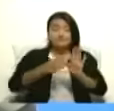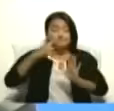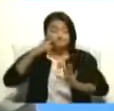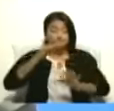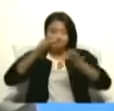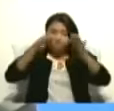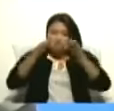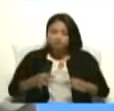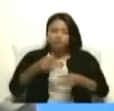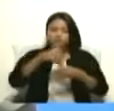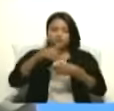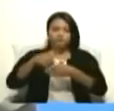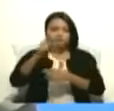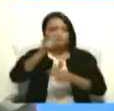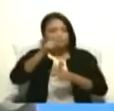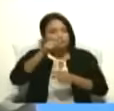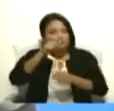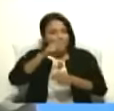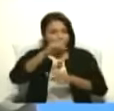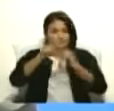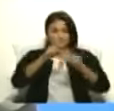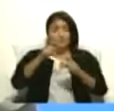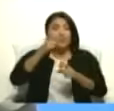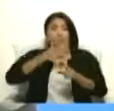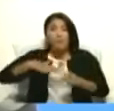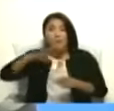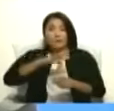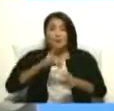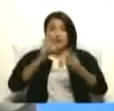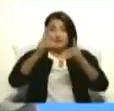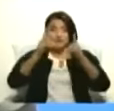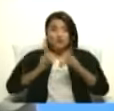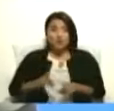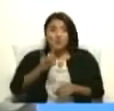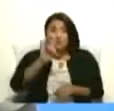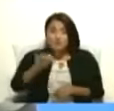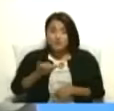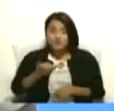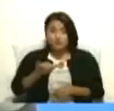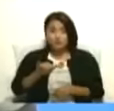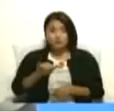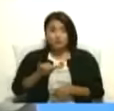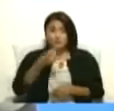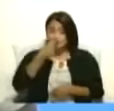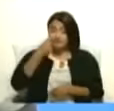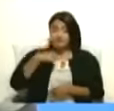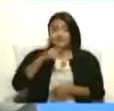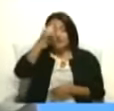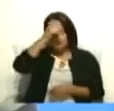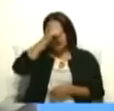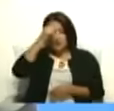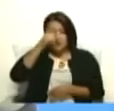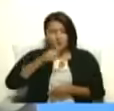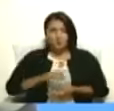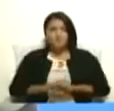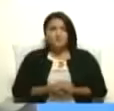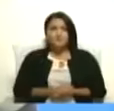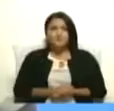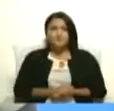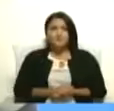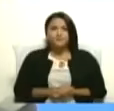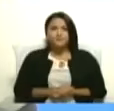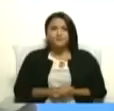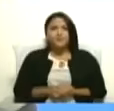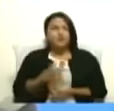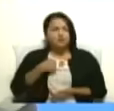es el mandato del pueblo cuán de fuerte fue ese mandato del pueblo El pasado domingo y me he puesto